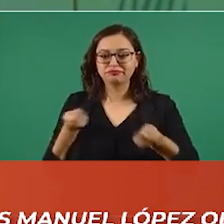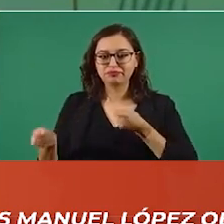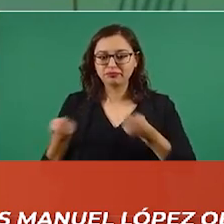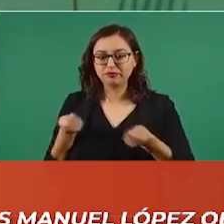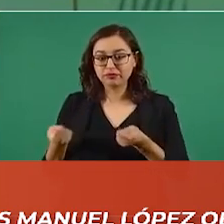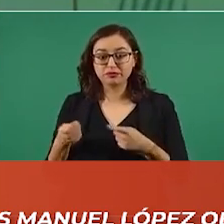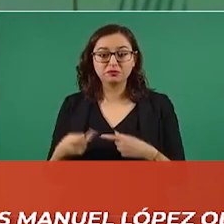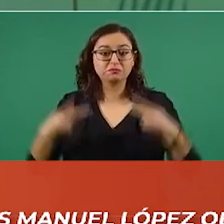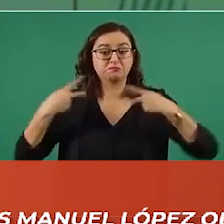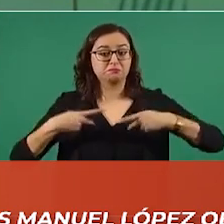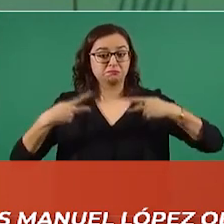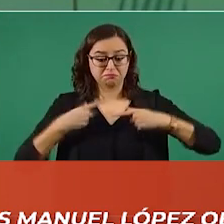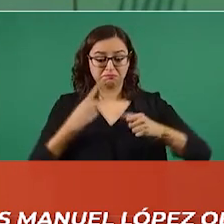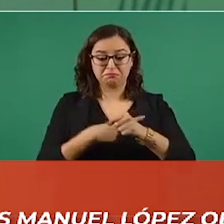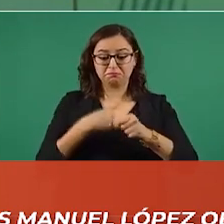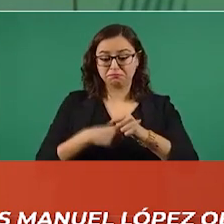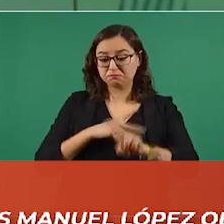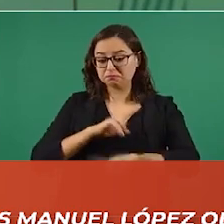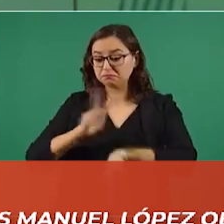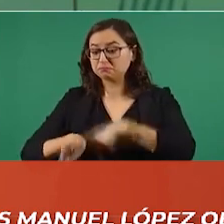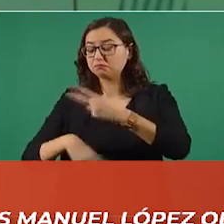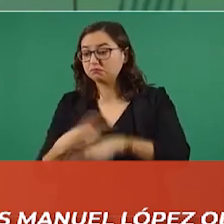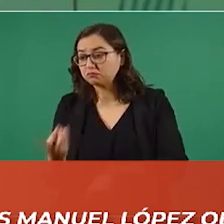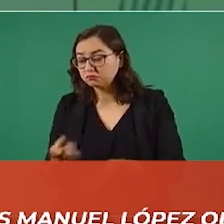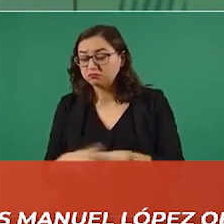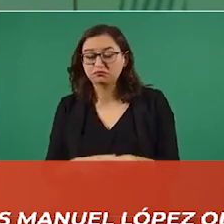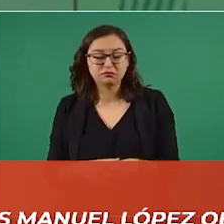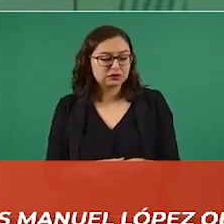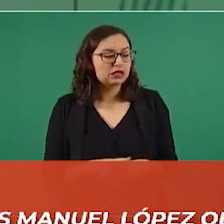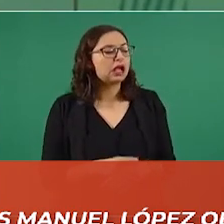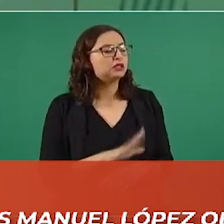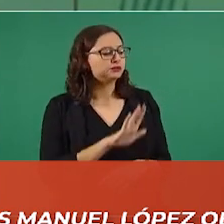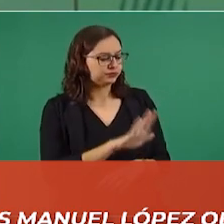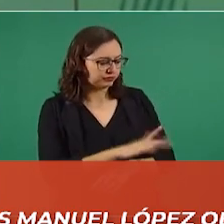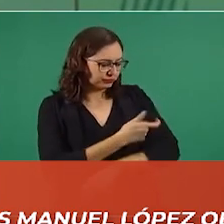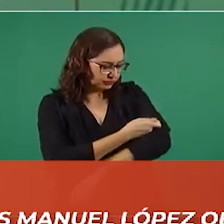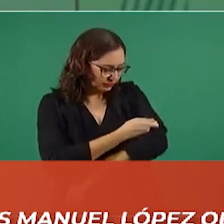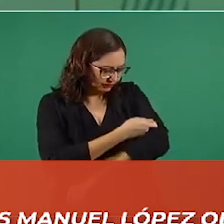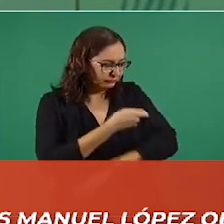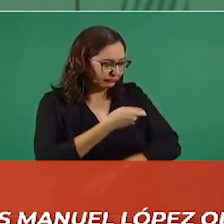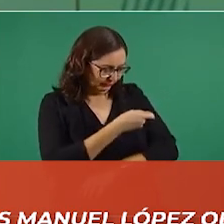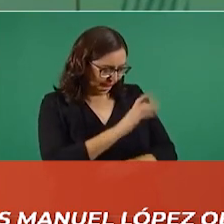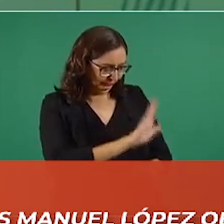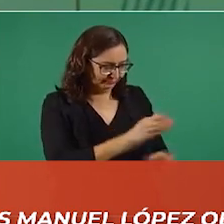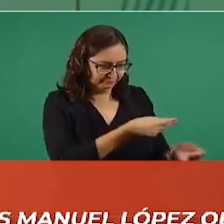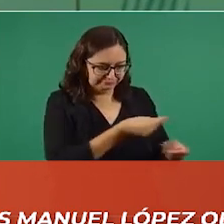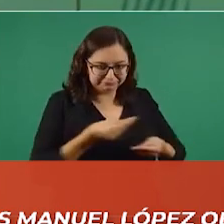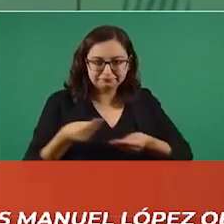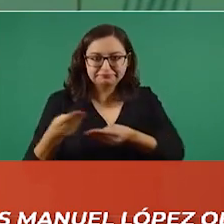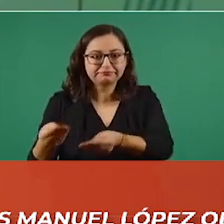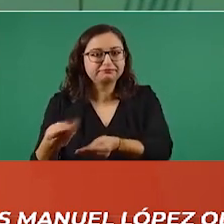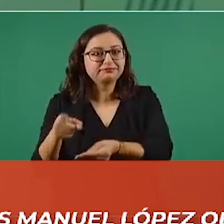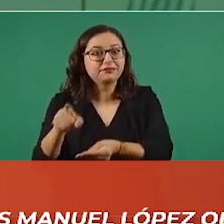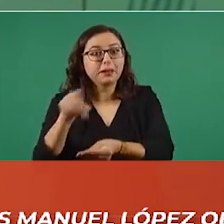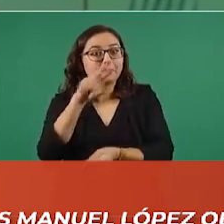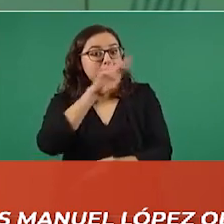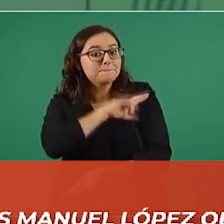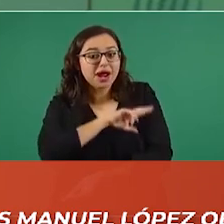análisis y ya le habían entregado el contrato para hacer los análisis a un